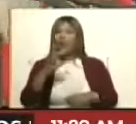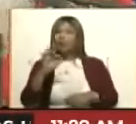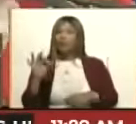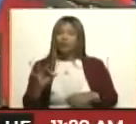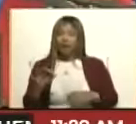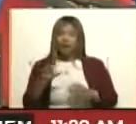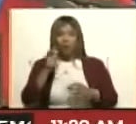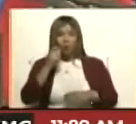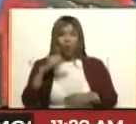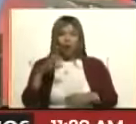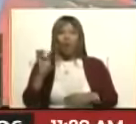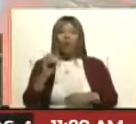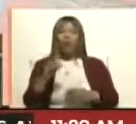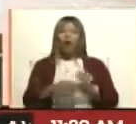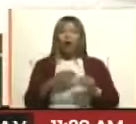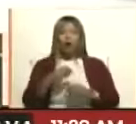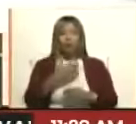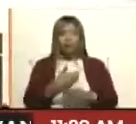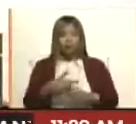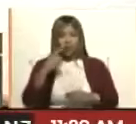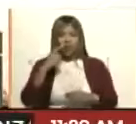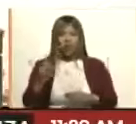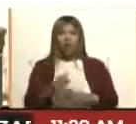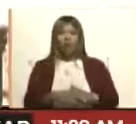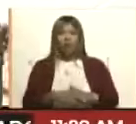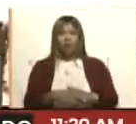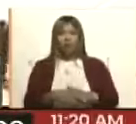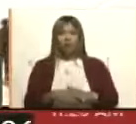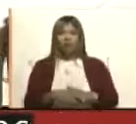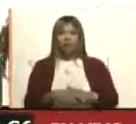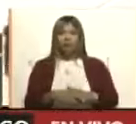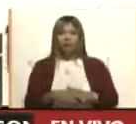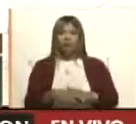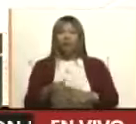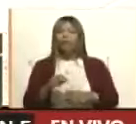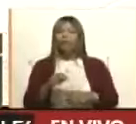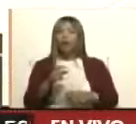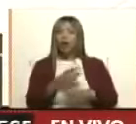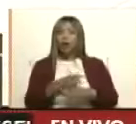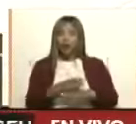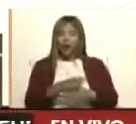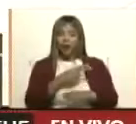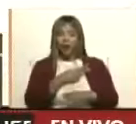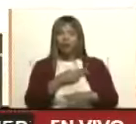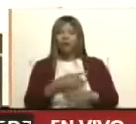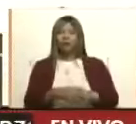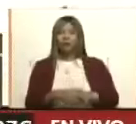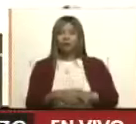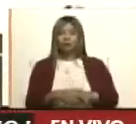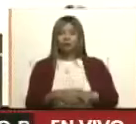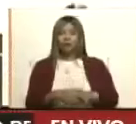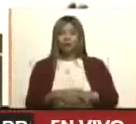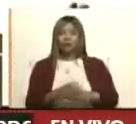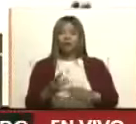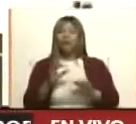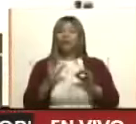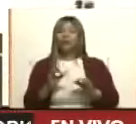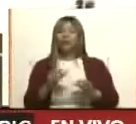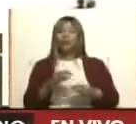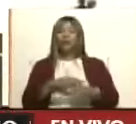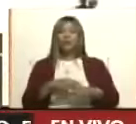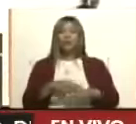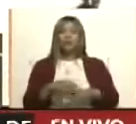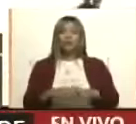pueblo, lo puede hacer el presidente de la República como jefe de Estado y de Gobierno el Consejo, en Consejo de